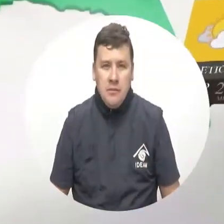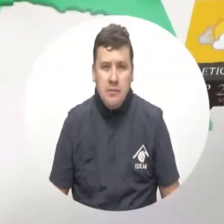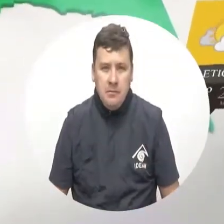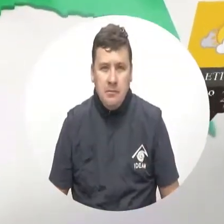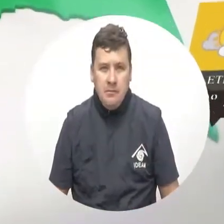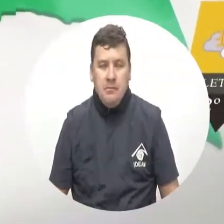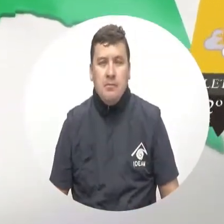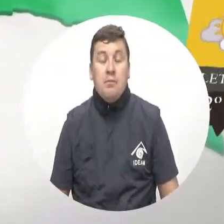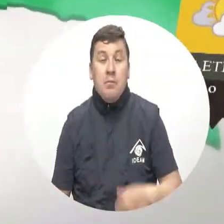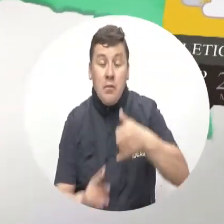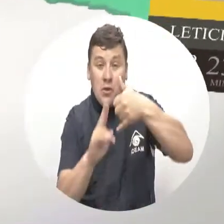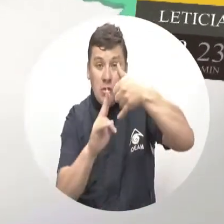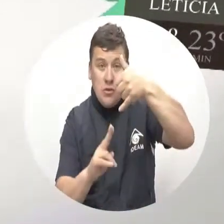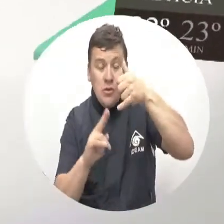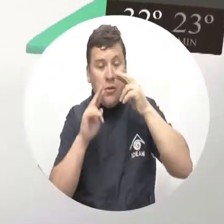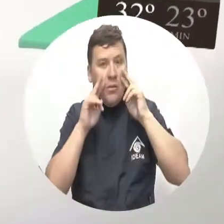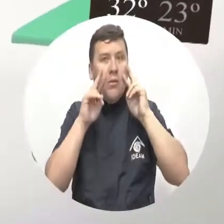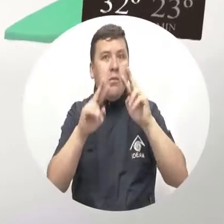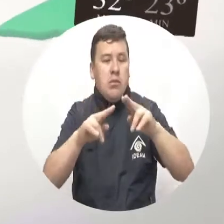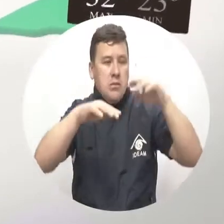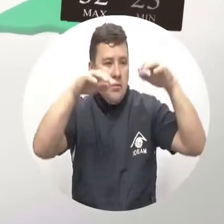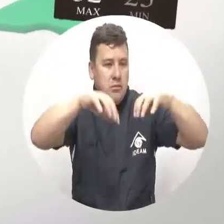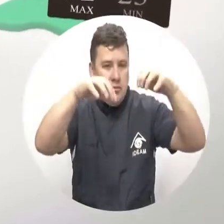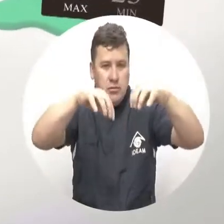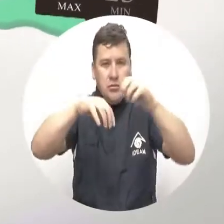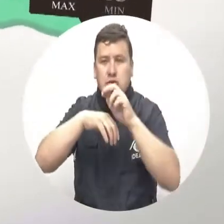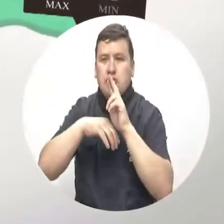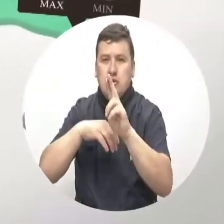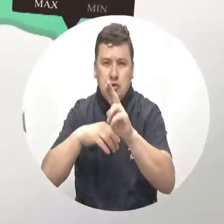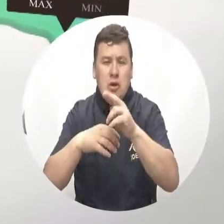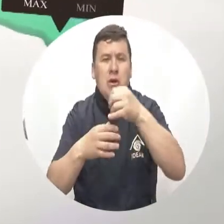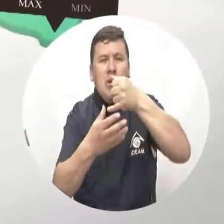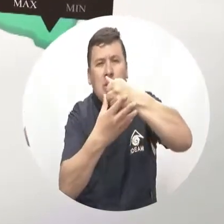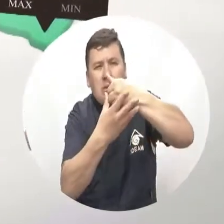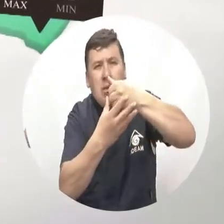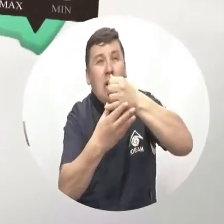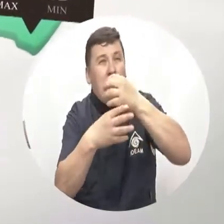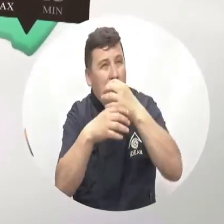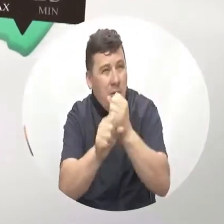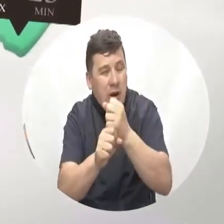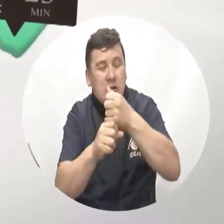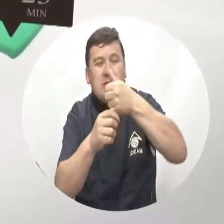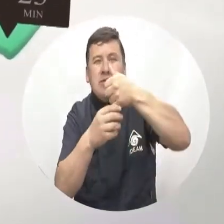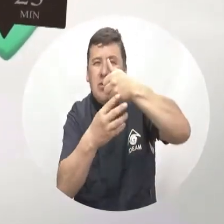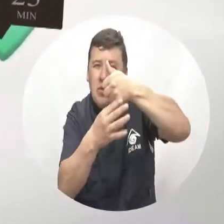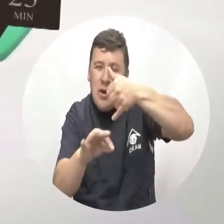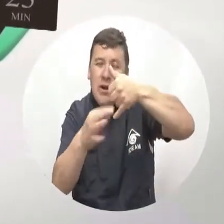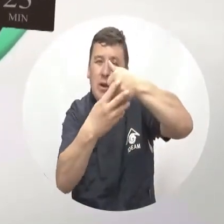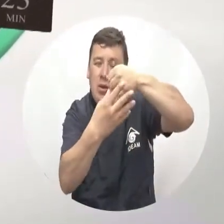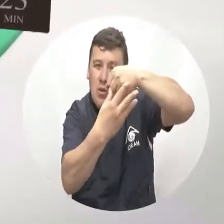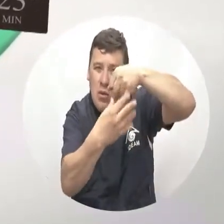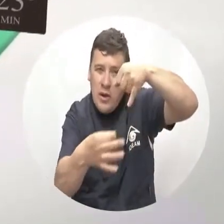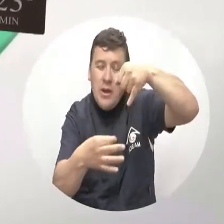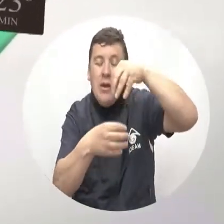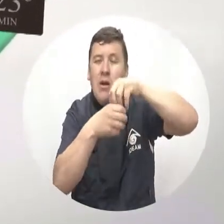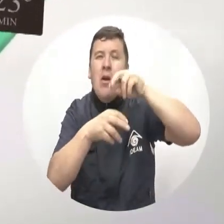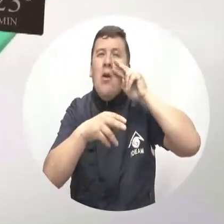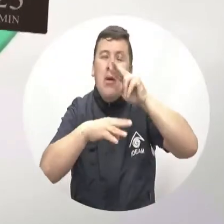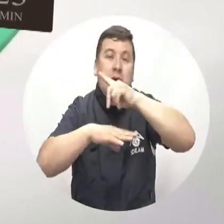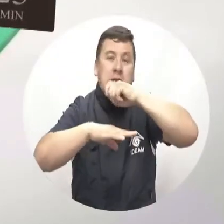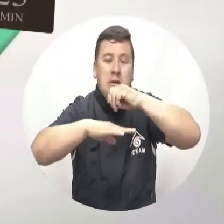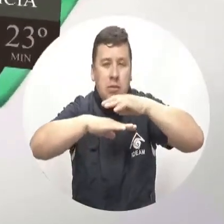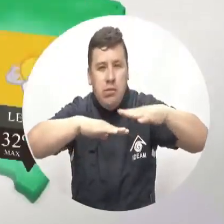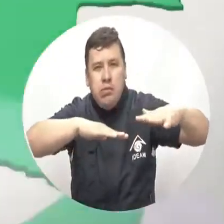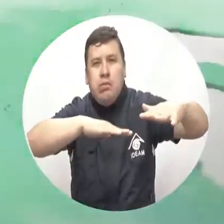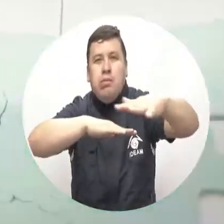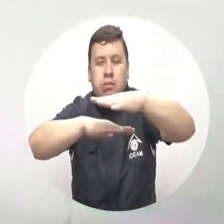Para la zona del sur del país encontraremos lluvias al sur del Baupés y en el oriente del Guainía Mientras que en el resto de la región se espera